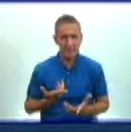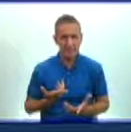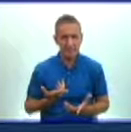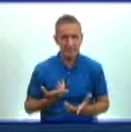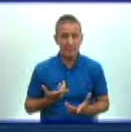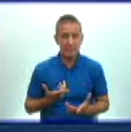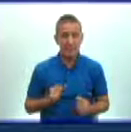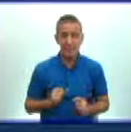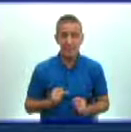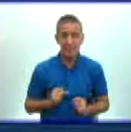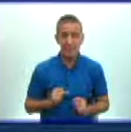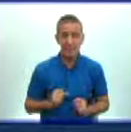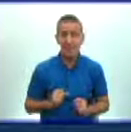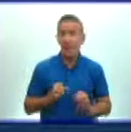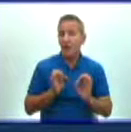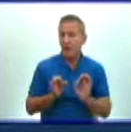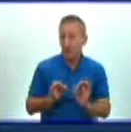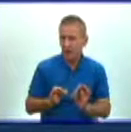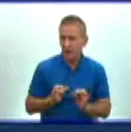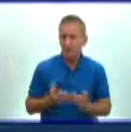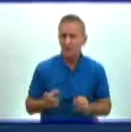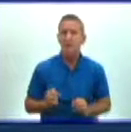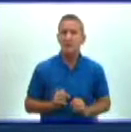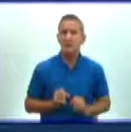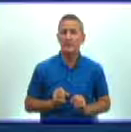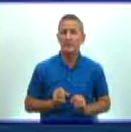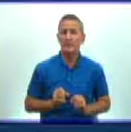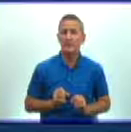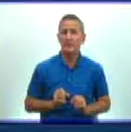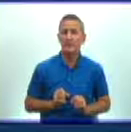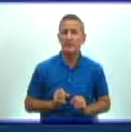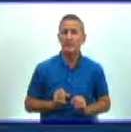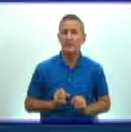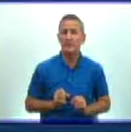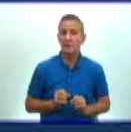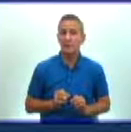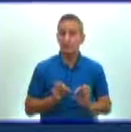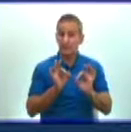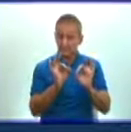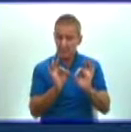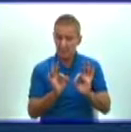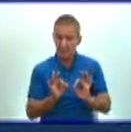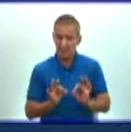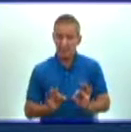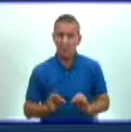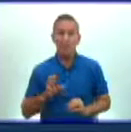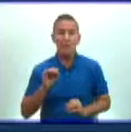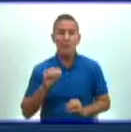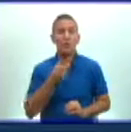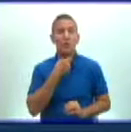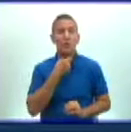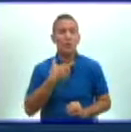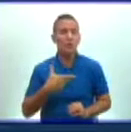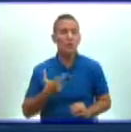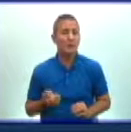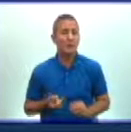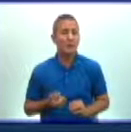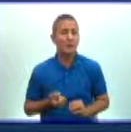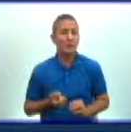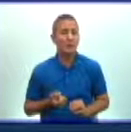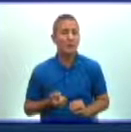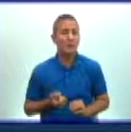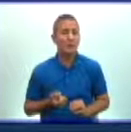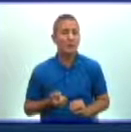pues, asimismo, para detallar lo que se dice, por ejemplo, en el caso